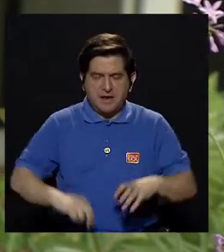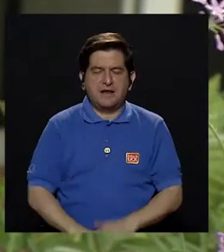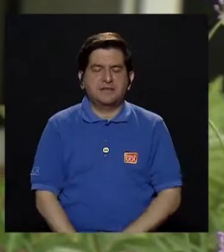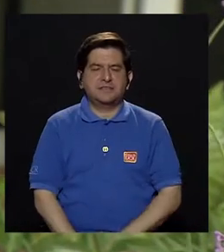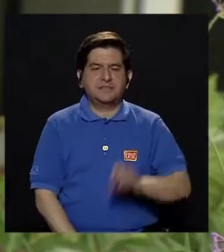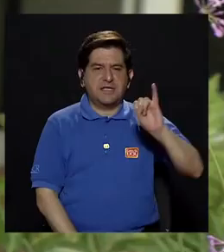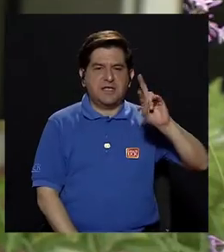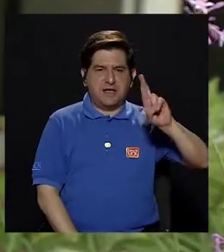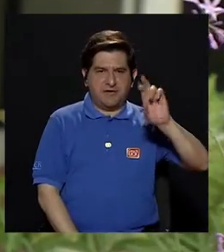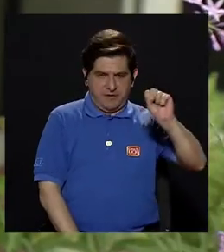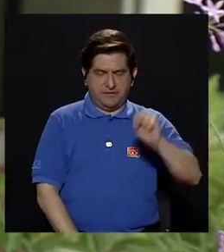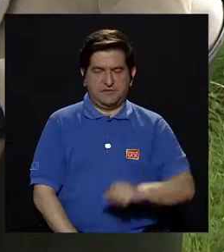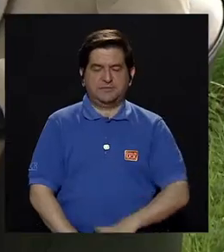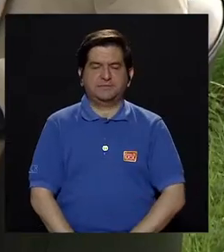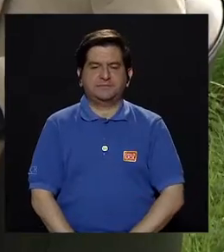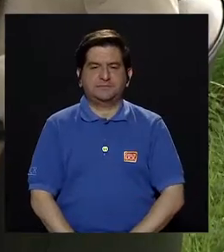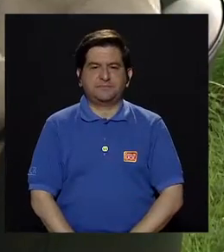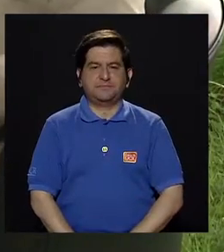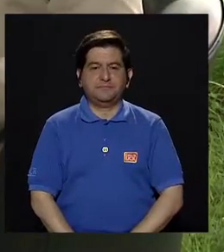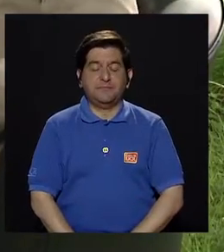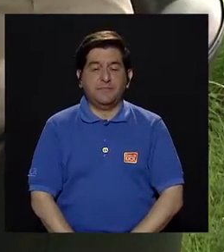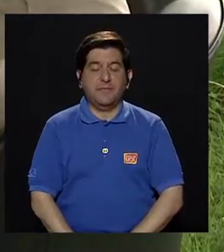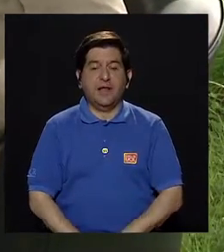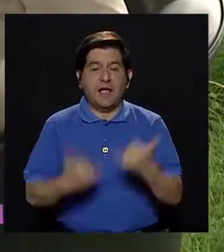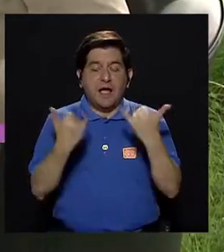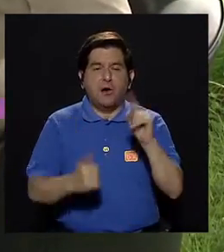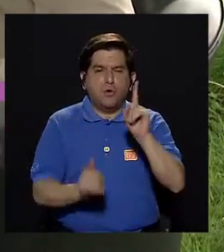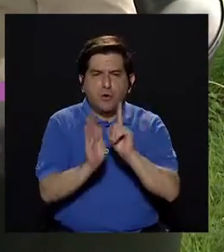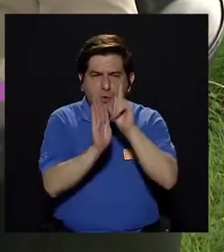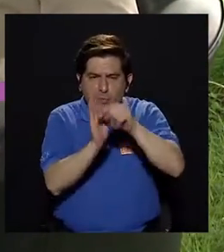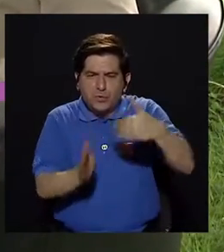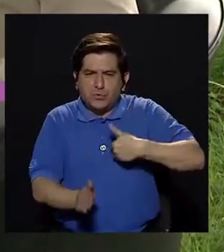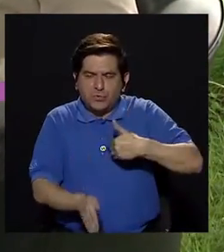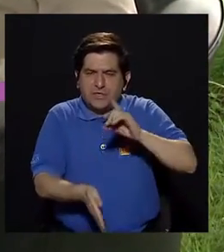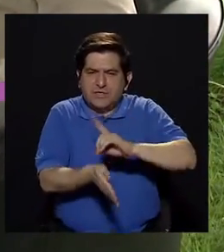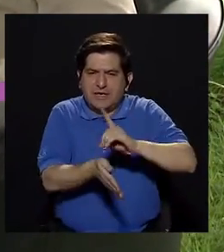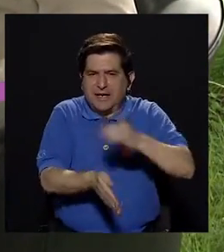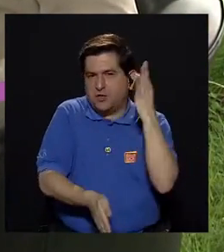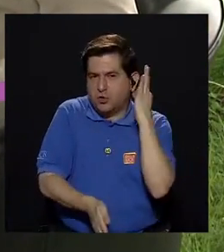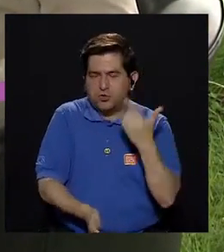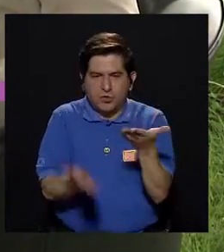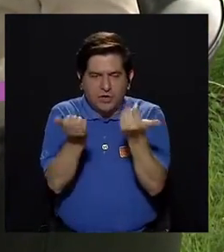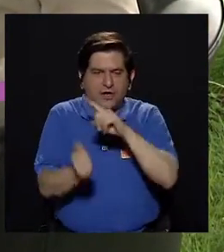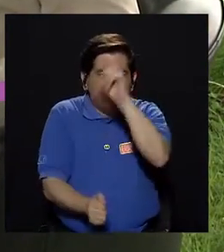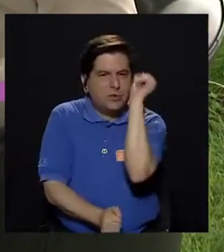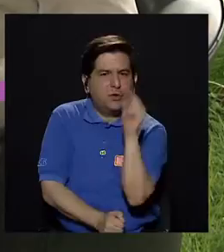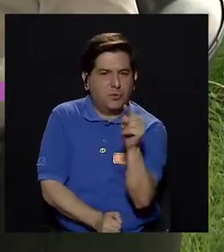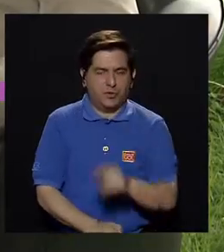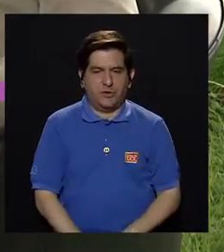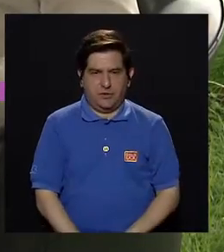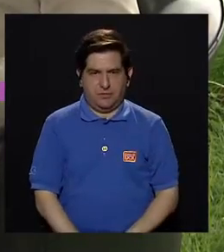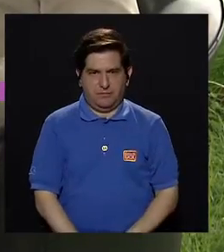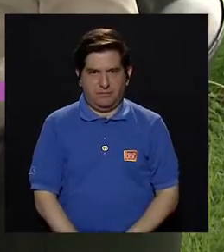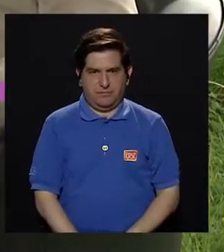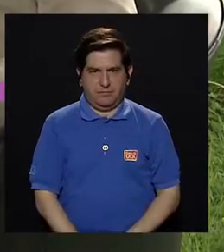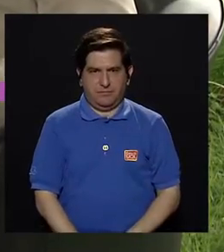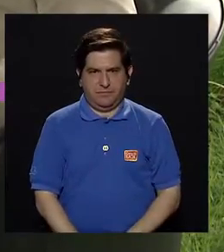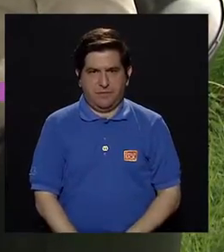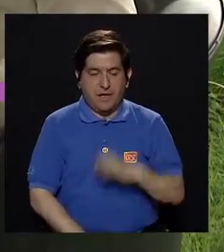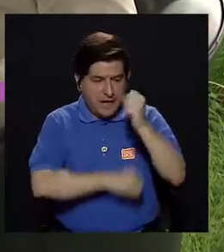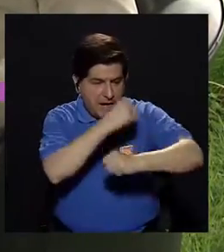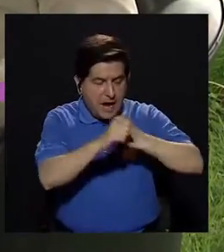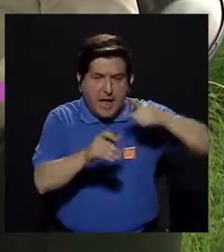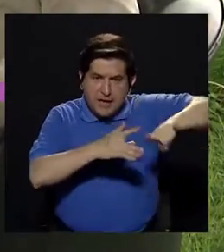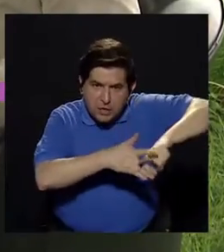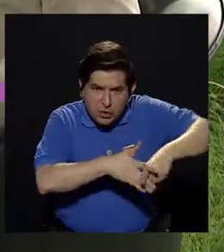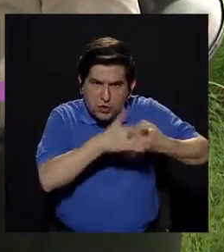estudios que la caja dispone sí, también. Doctora, en este minuto que nos queda de este bloque, sí me gustaría también preguntarle, ¿existe una edad